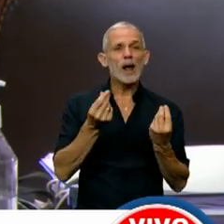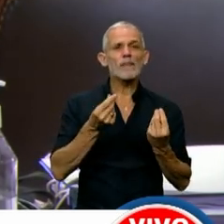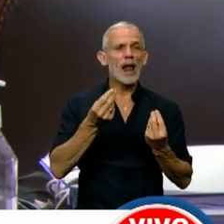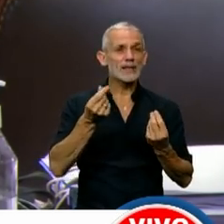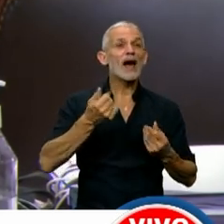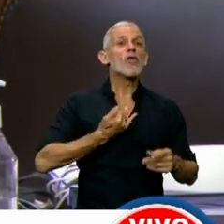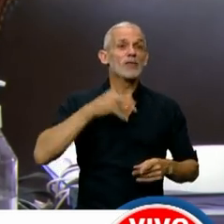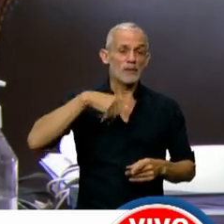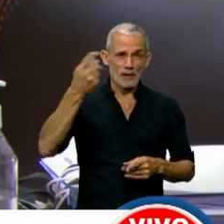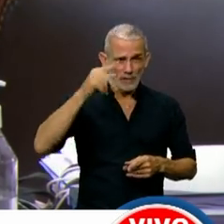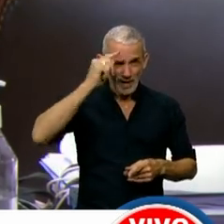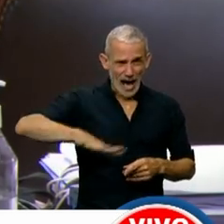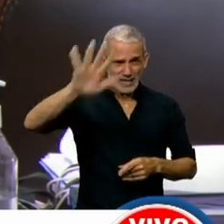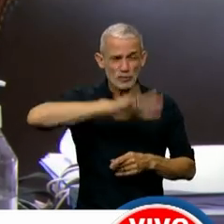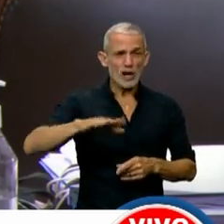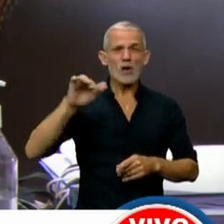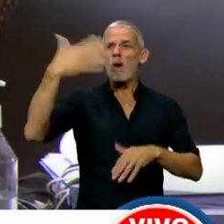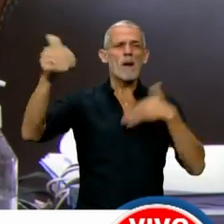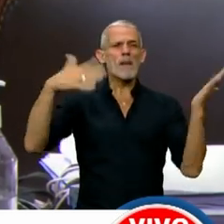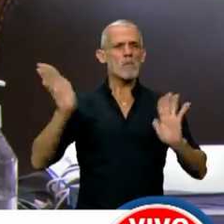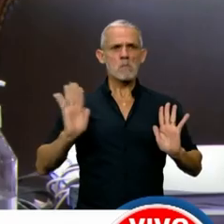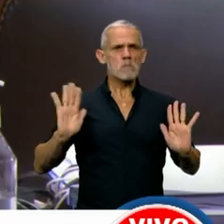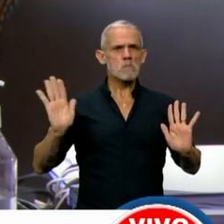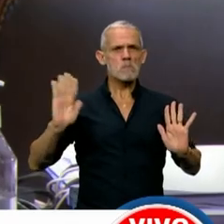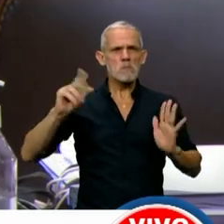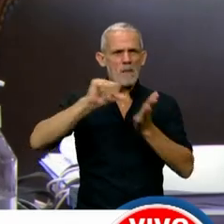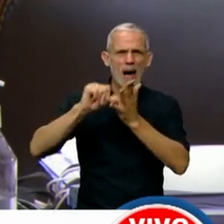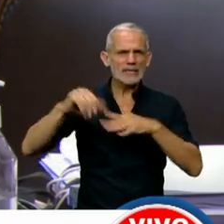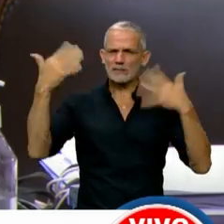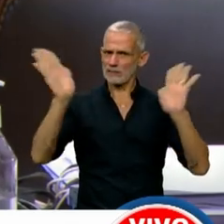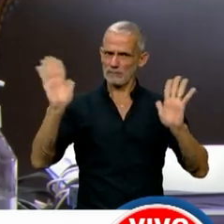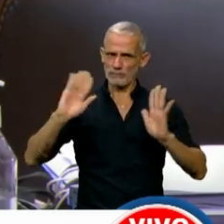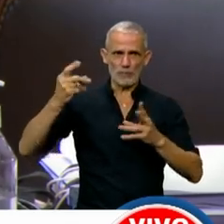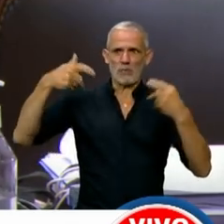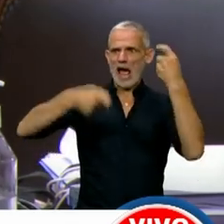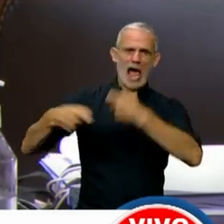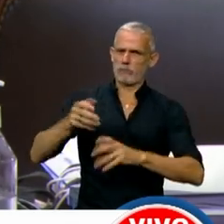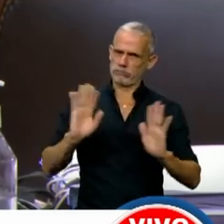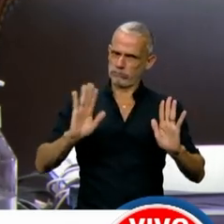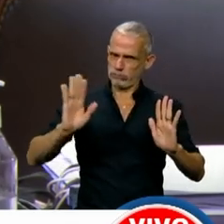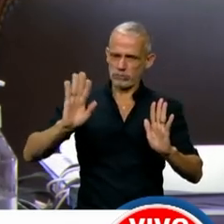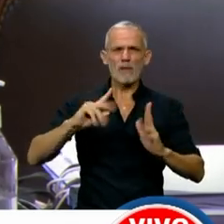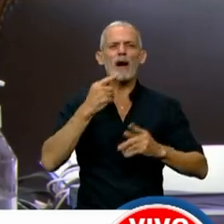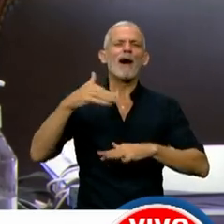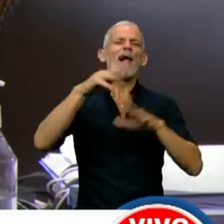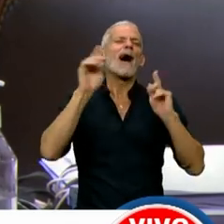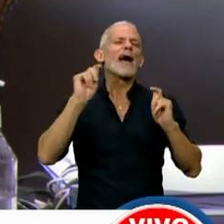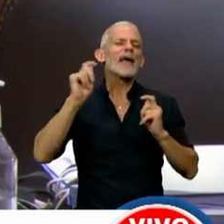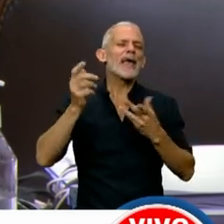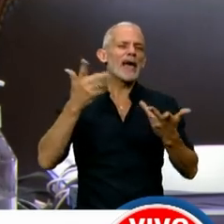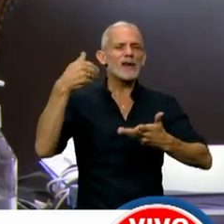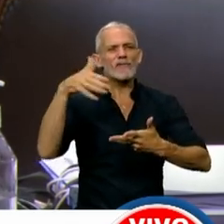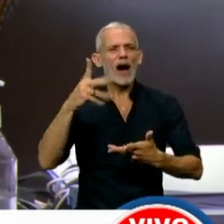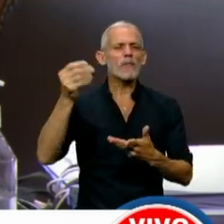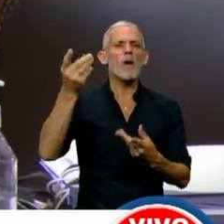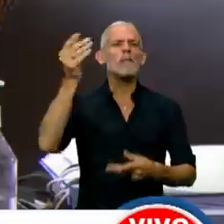sin injerencias de países extranjeros porque también eso quiero decir presidente se ha dicho mucho de quién iban